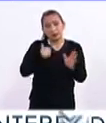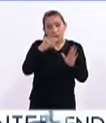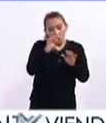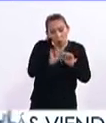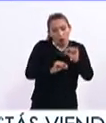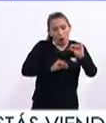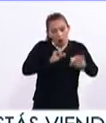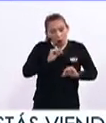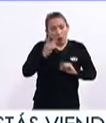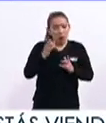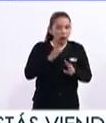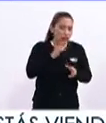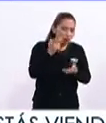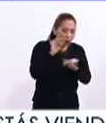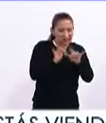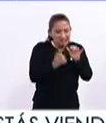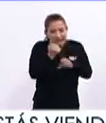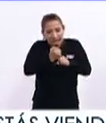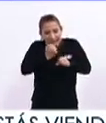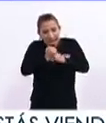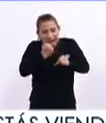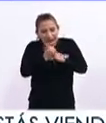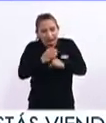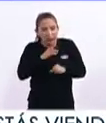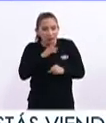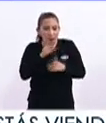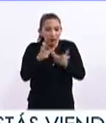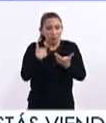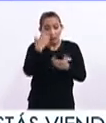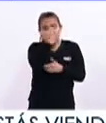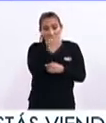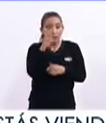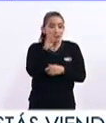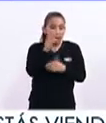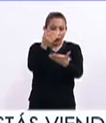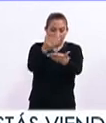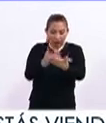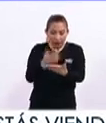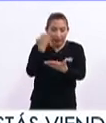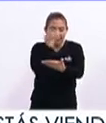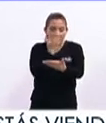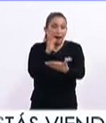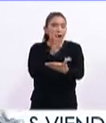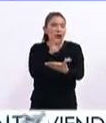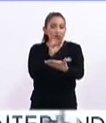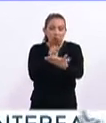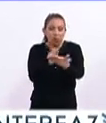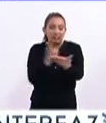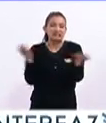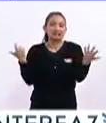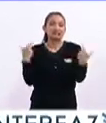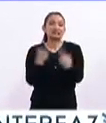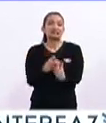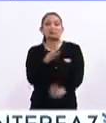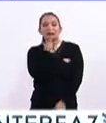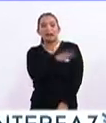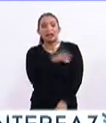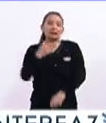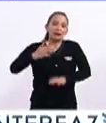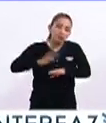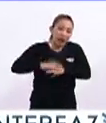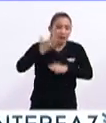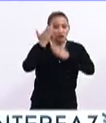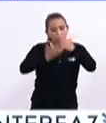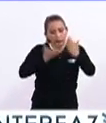porque pueden estarlo contestando constantemente, porque pueden generarles exámenes muestra, diferentes exámenes muestra, y tienen la oportunidad de estudiar